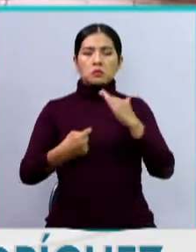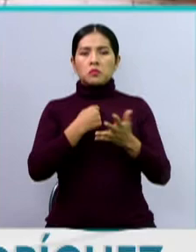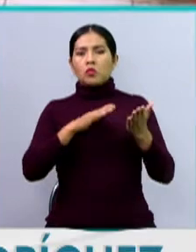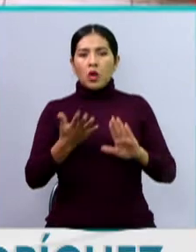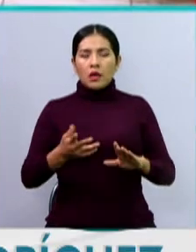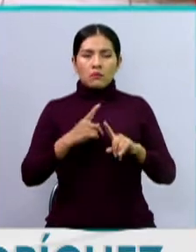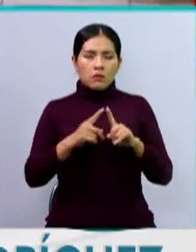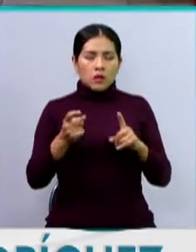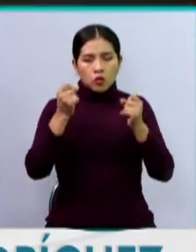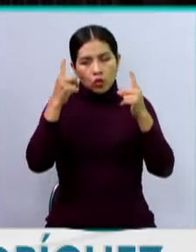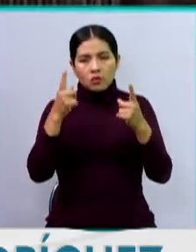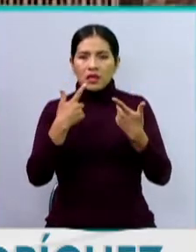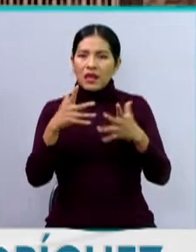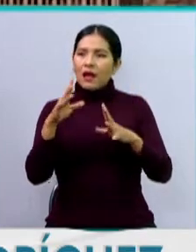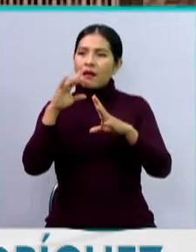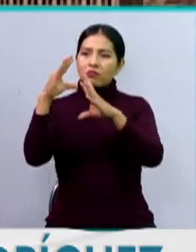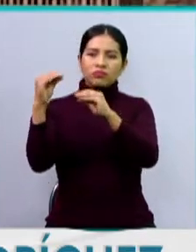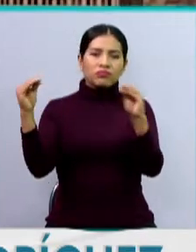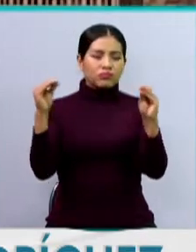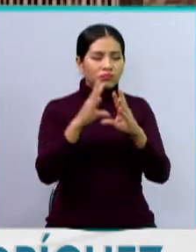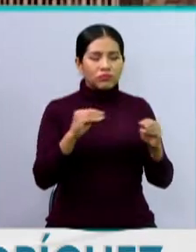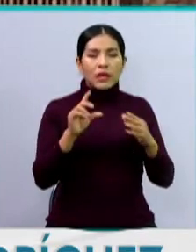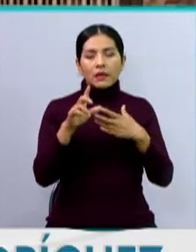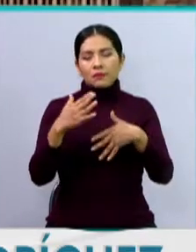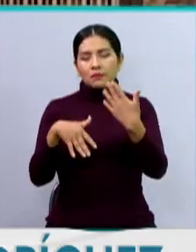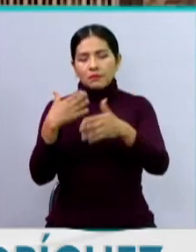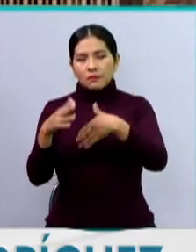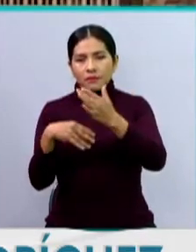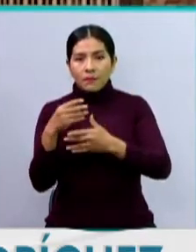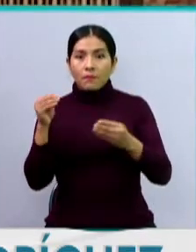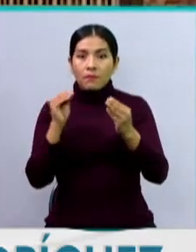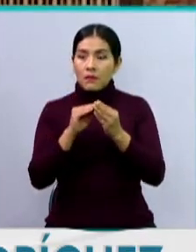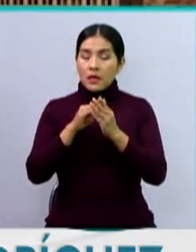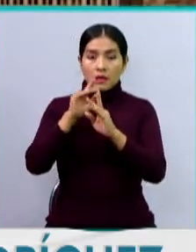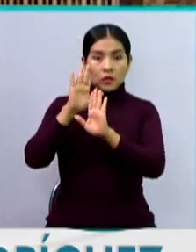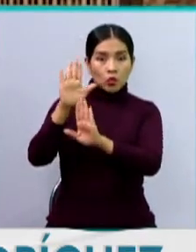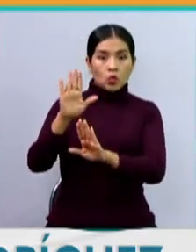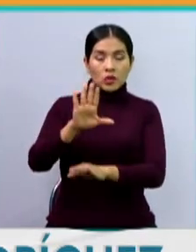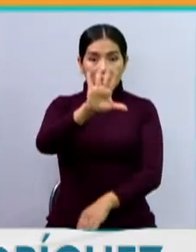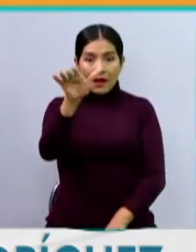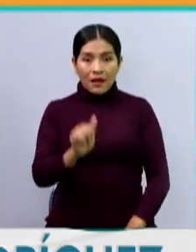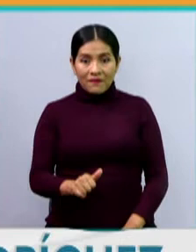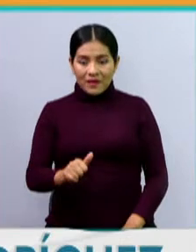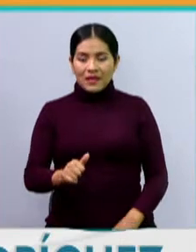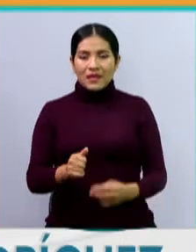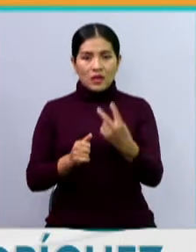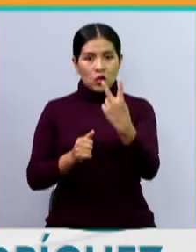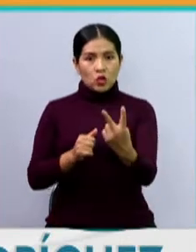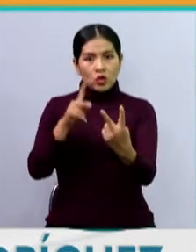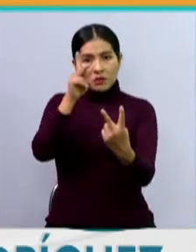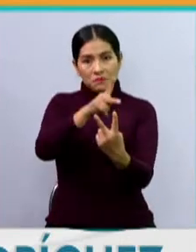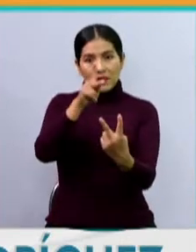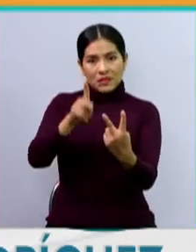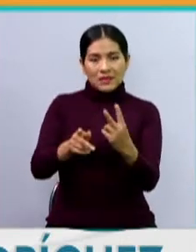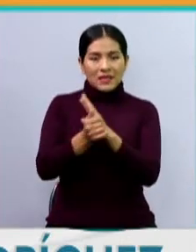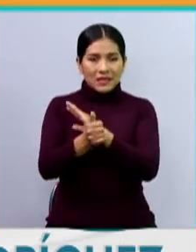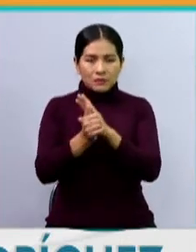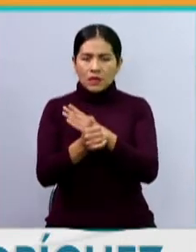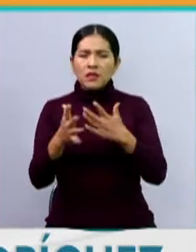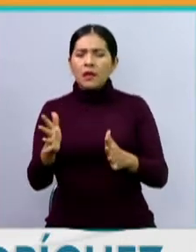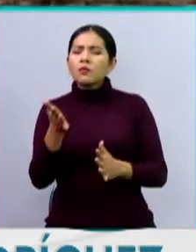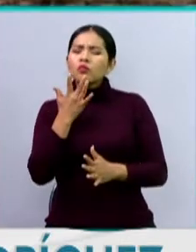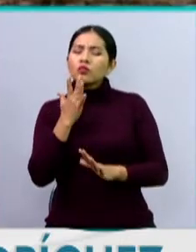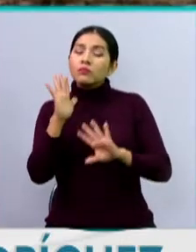sería la sorpresa de los documentalistas sudafricanos Steven Segerman y Craig Strydom, quienes habían rastreado toda